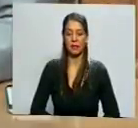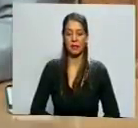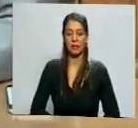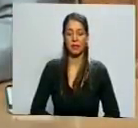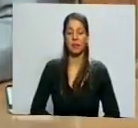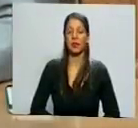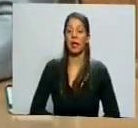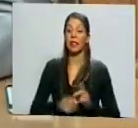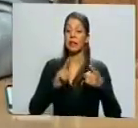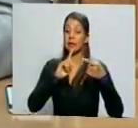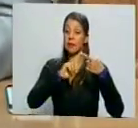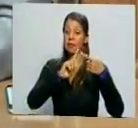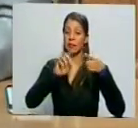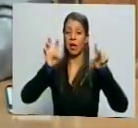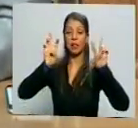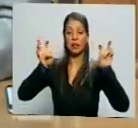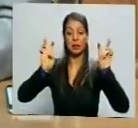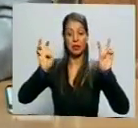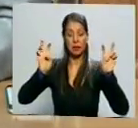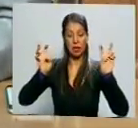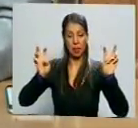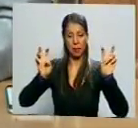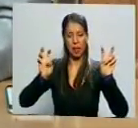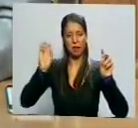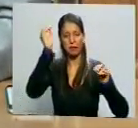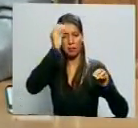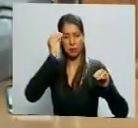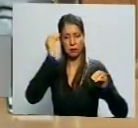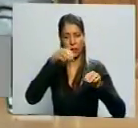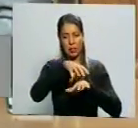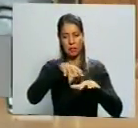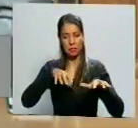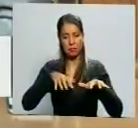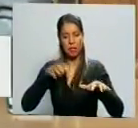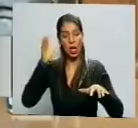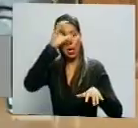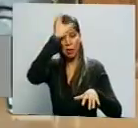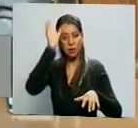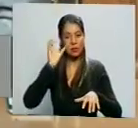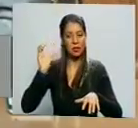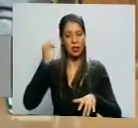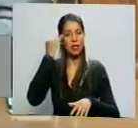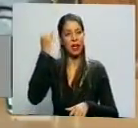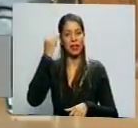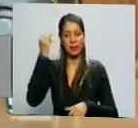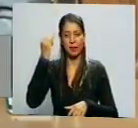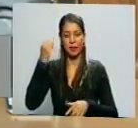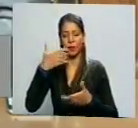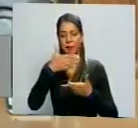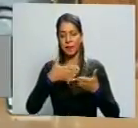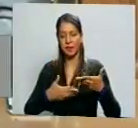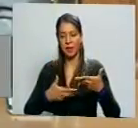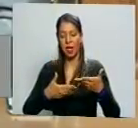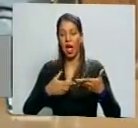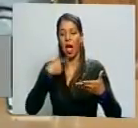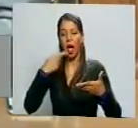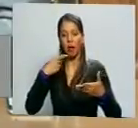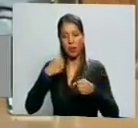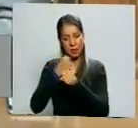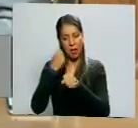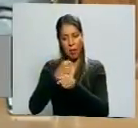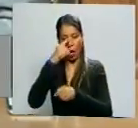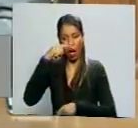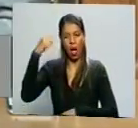En el primer punto, se pasó a considerar la propuesta de la constituyente Cilia Flores para la presentación del mensaje anual del presidente